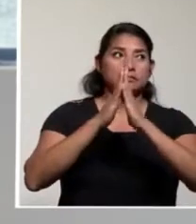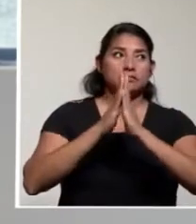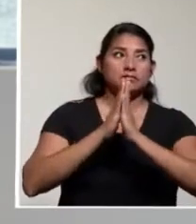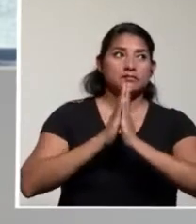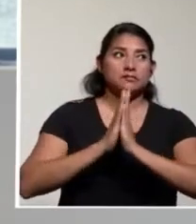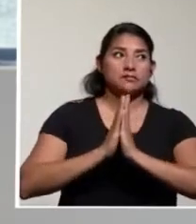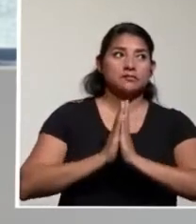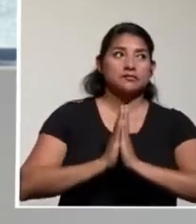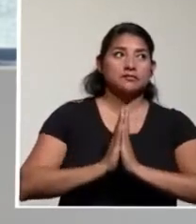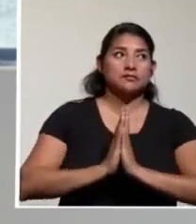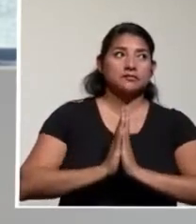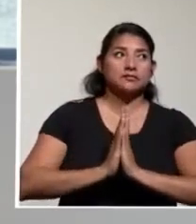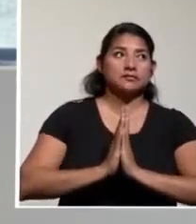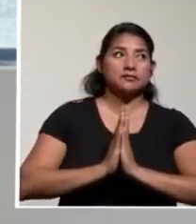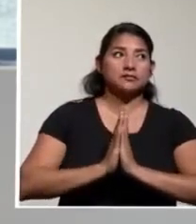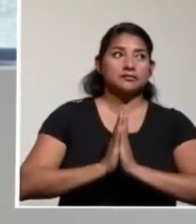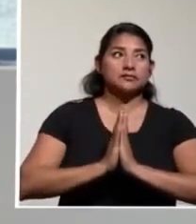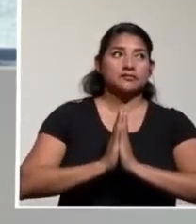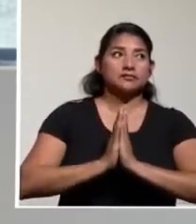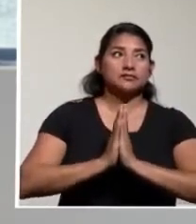Bhavantu.